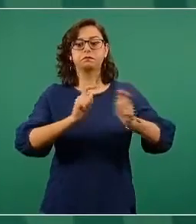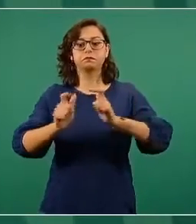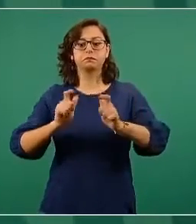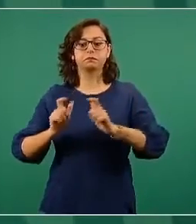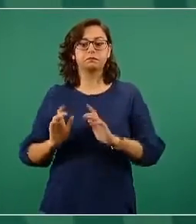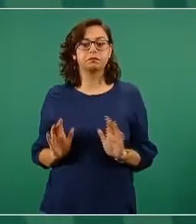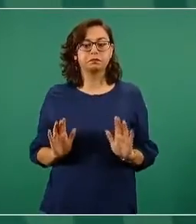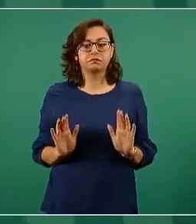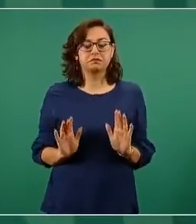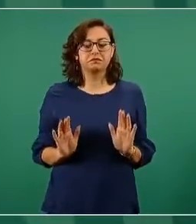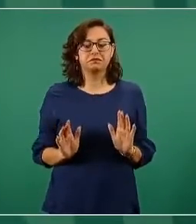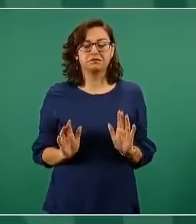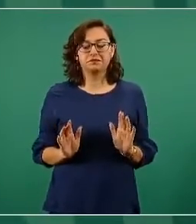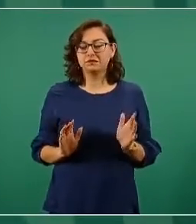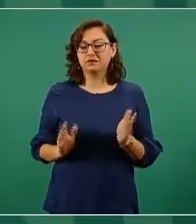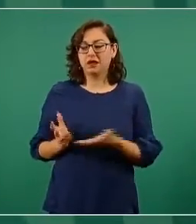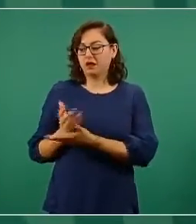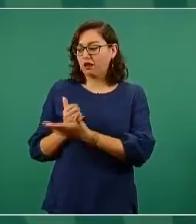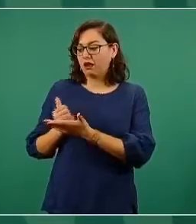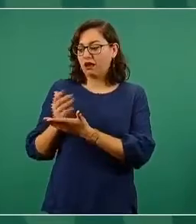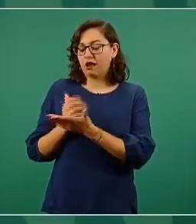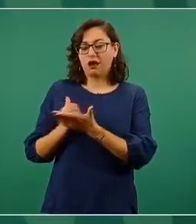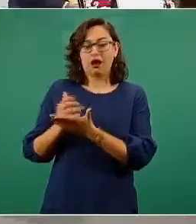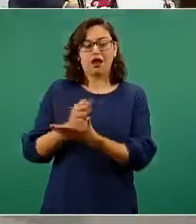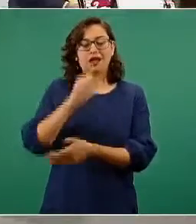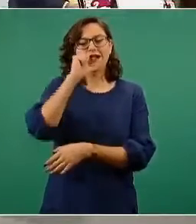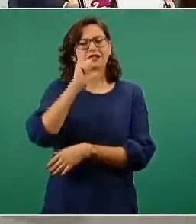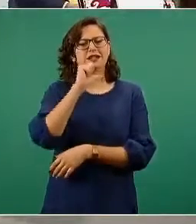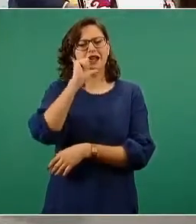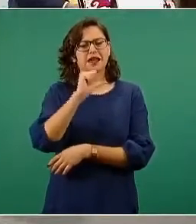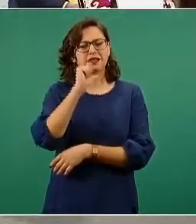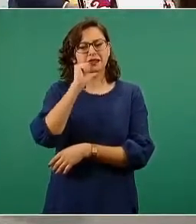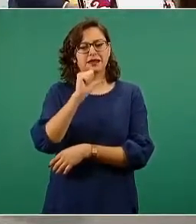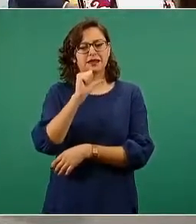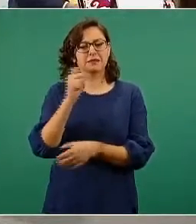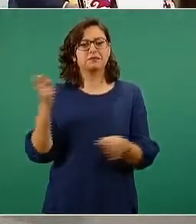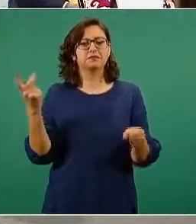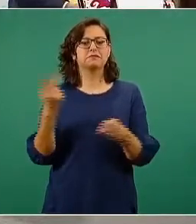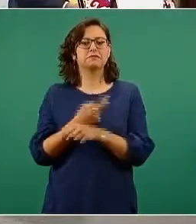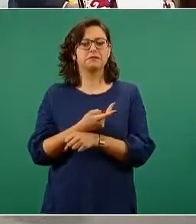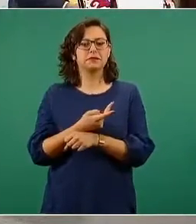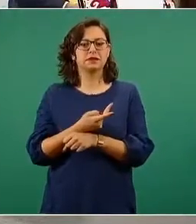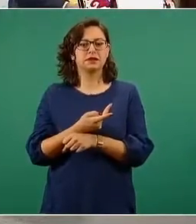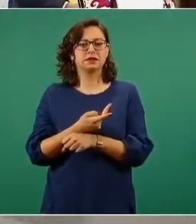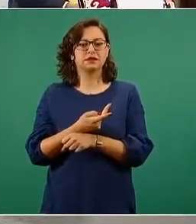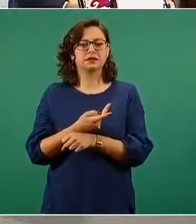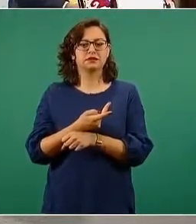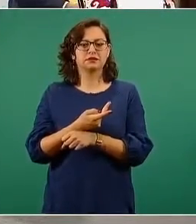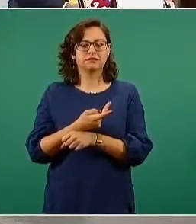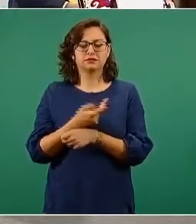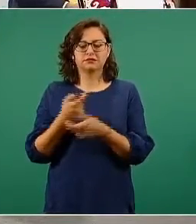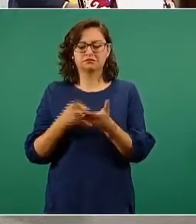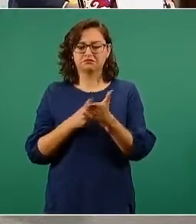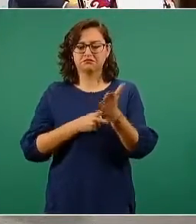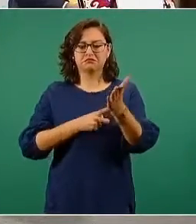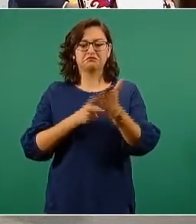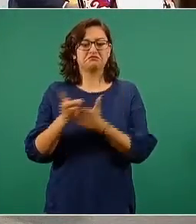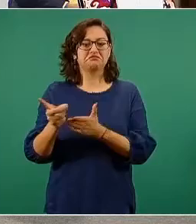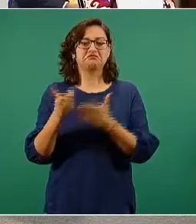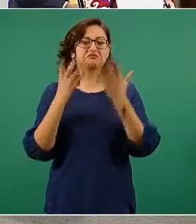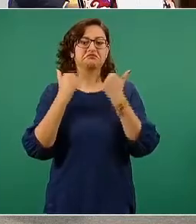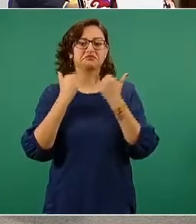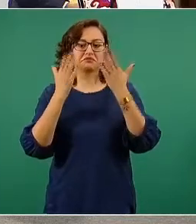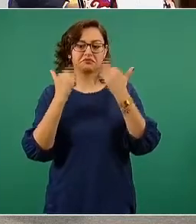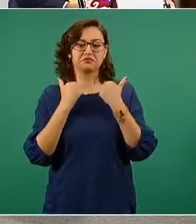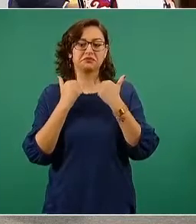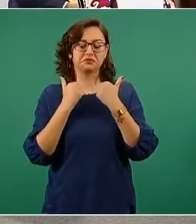para que no se reconociera a los trabajadores sus derechos,